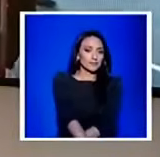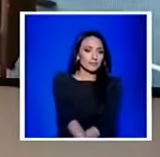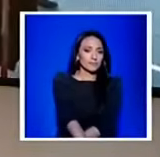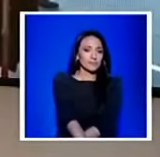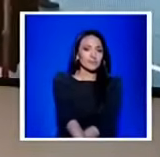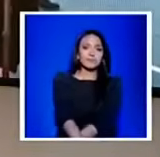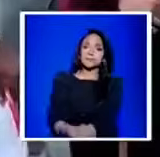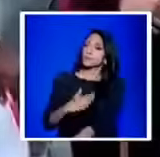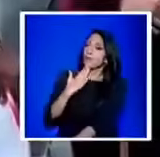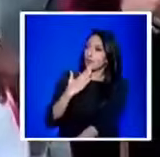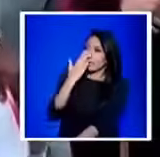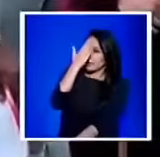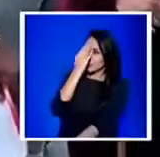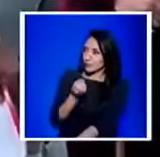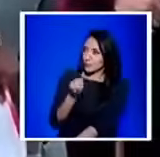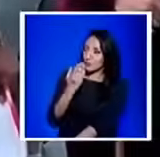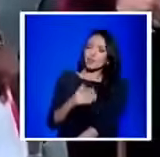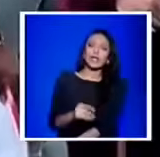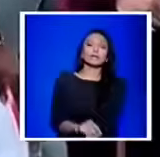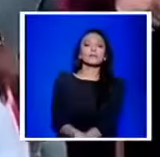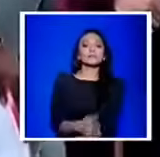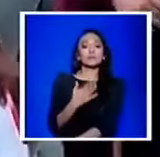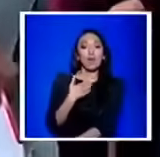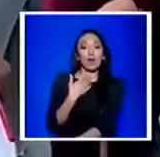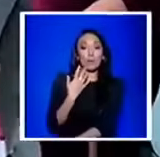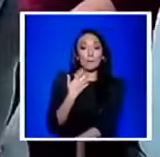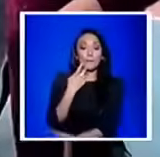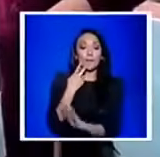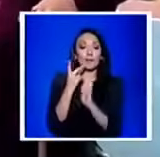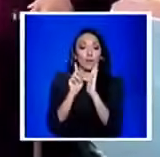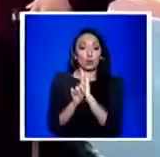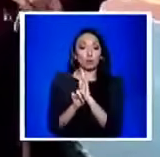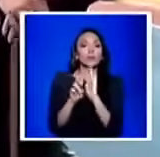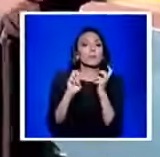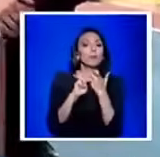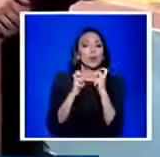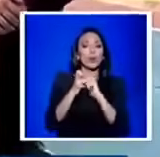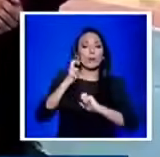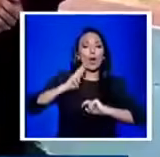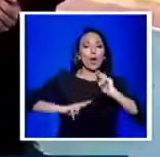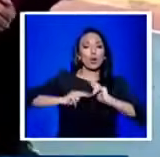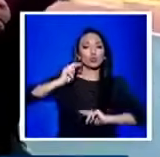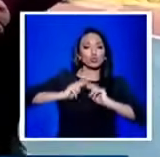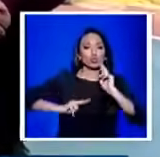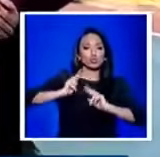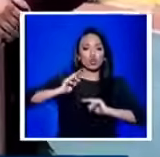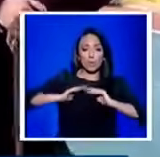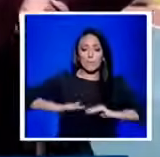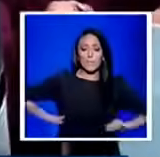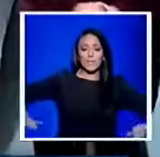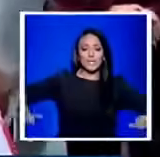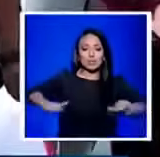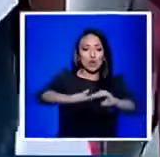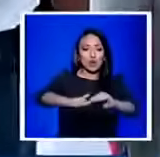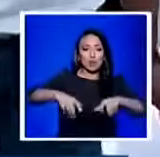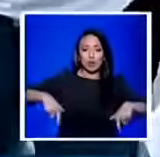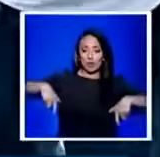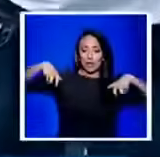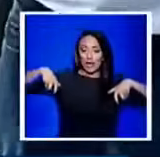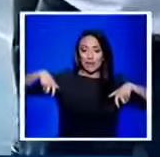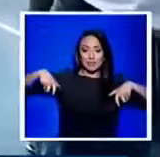días, muchas gracias por el espacio. Lo que quiero denunciar es la mala construcción del piso aquí en la cancha de Solanda en el sector